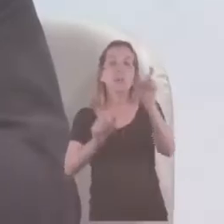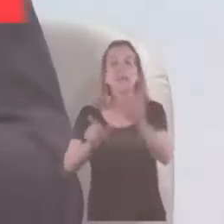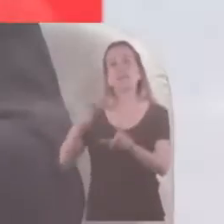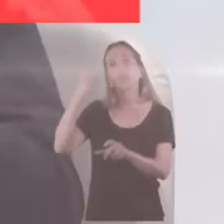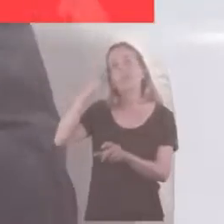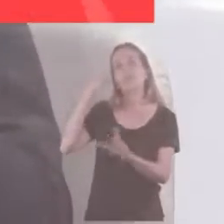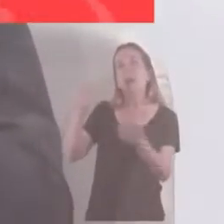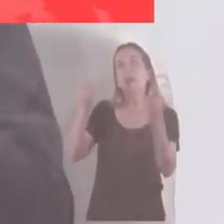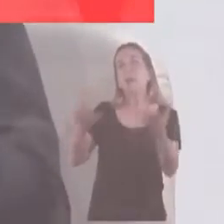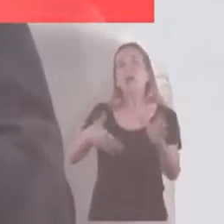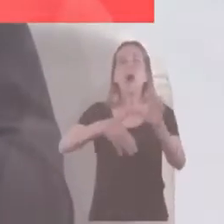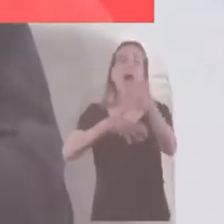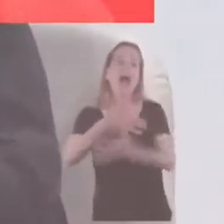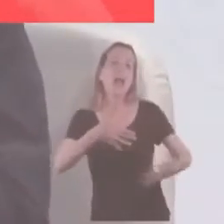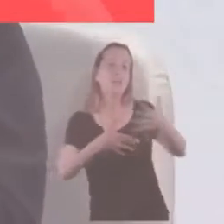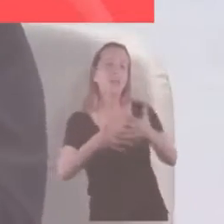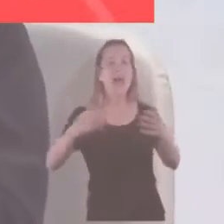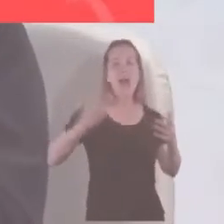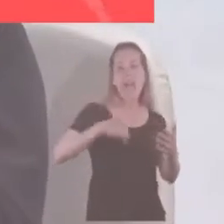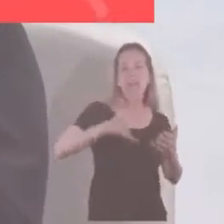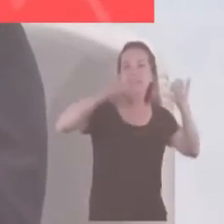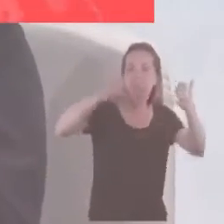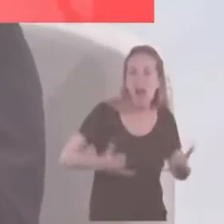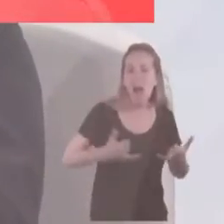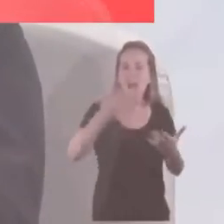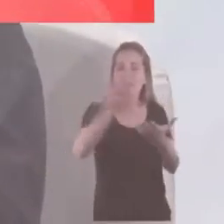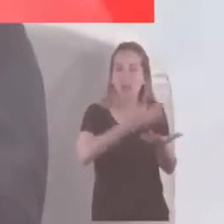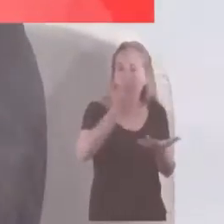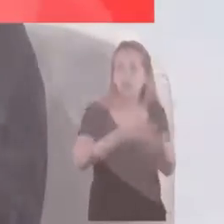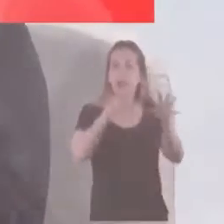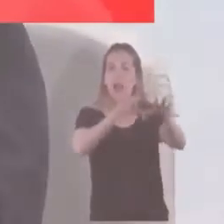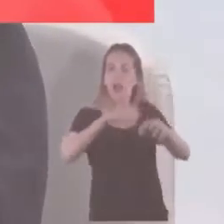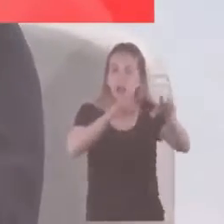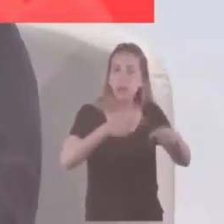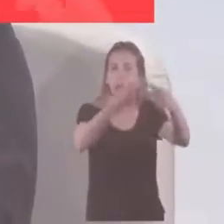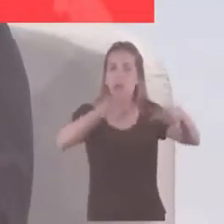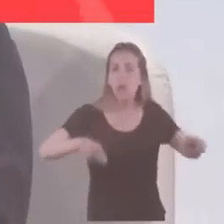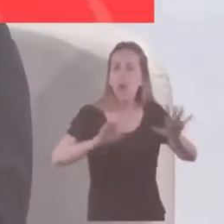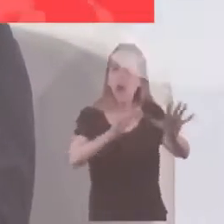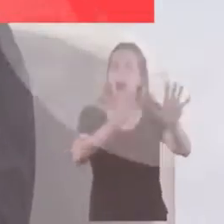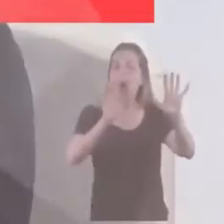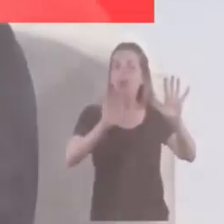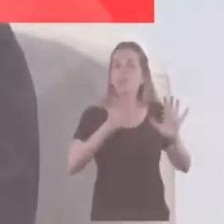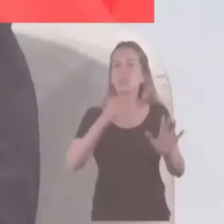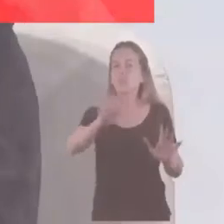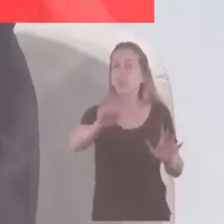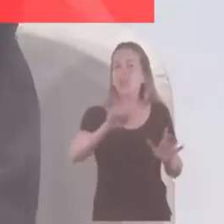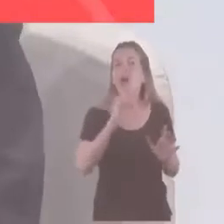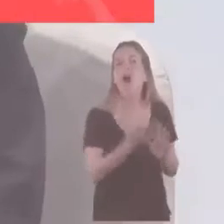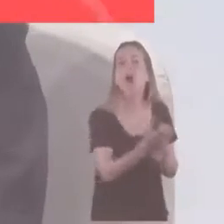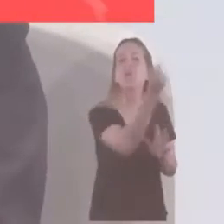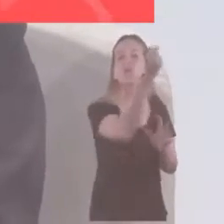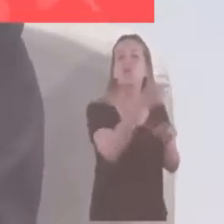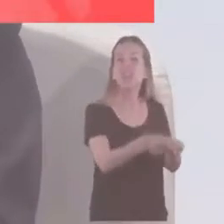Argentina, América Latina, es productor de alimentos, tiene una gran oportunidad por delante. Miren, no quiero tener una gran oportunidad como una consecuencia